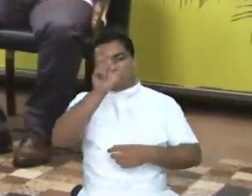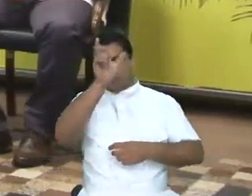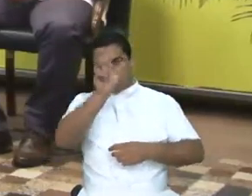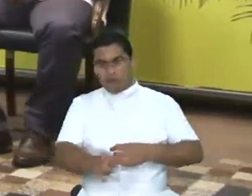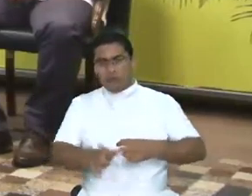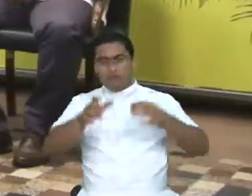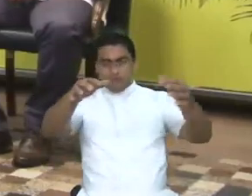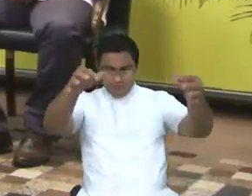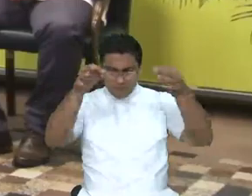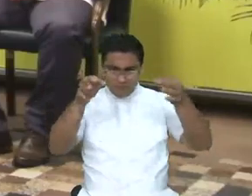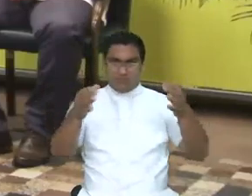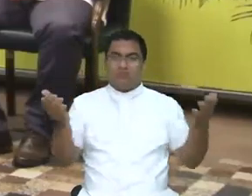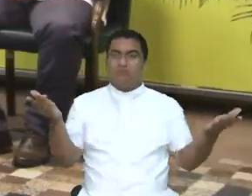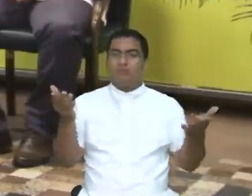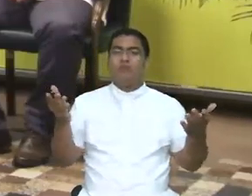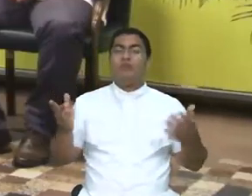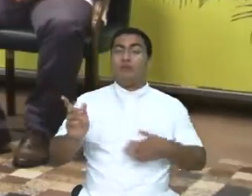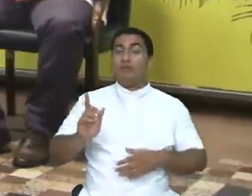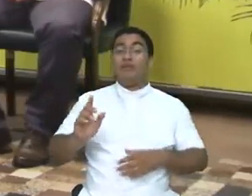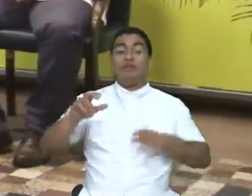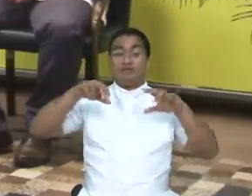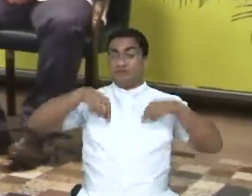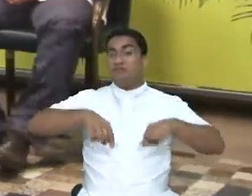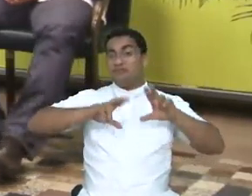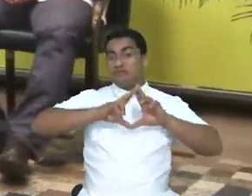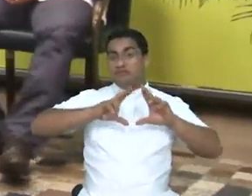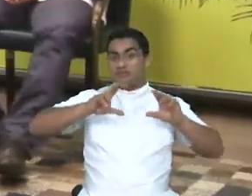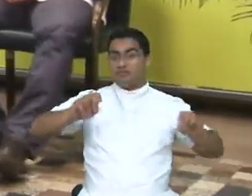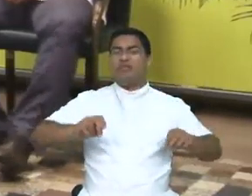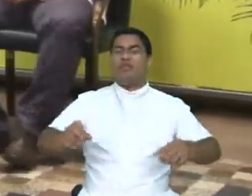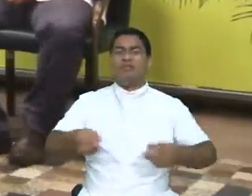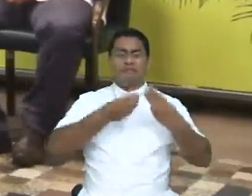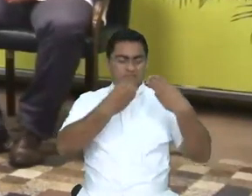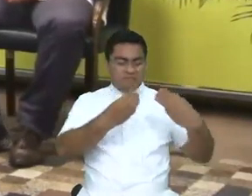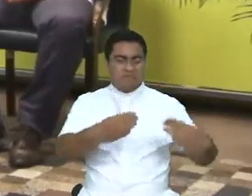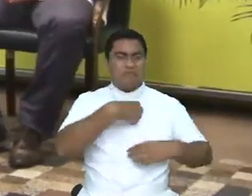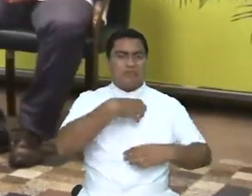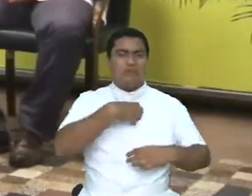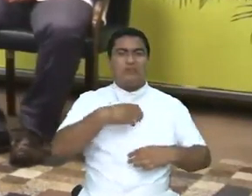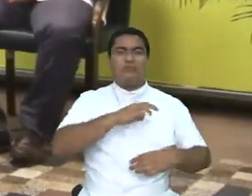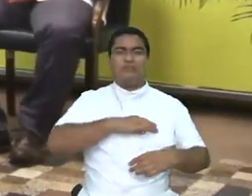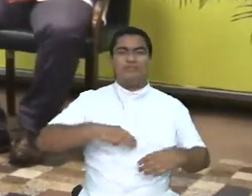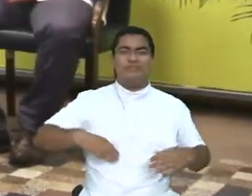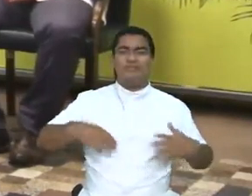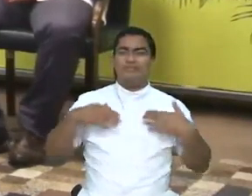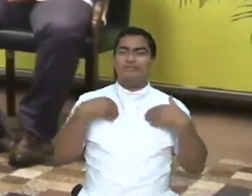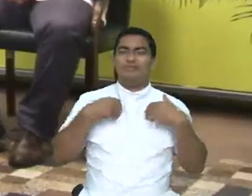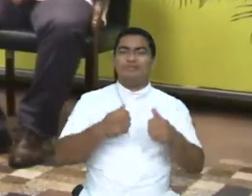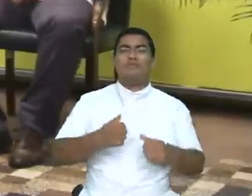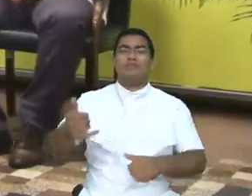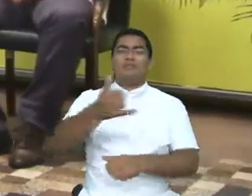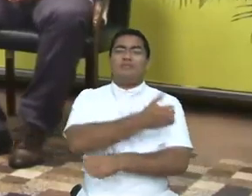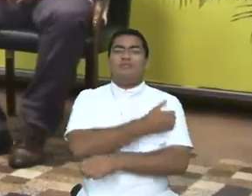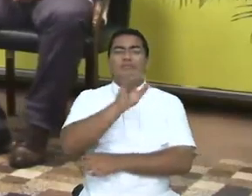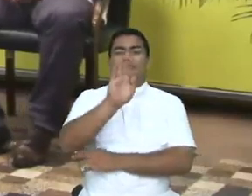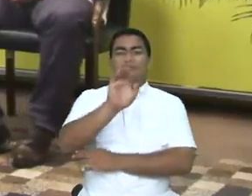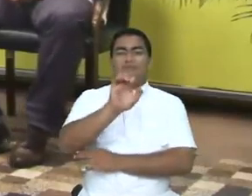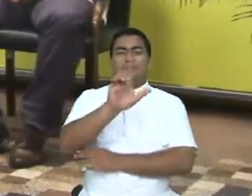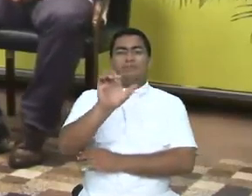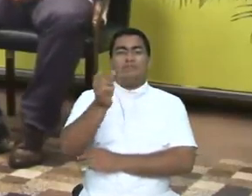¿Con qué equipo cuenta nuestro sistema de salud? Sí, el MINSA, el hospital Bell Spy para tratar